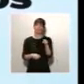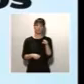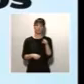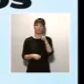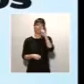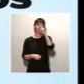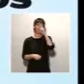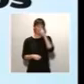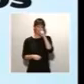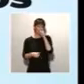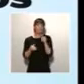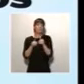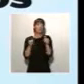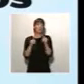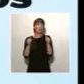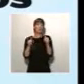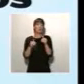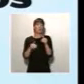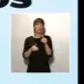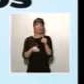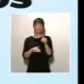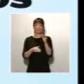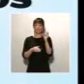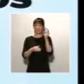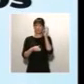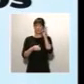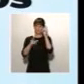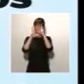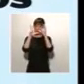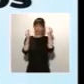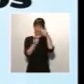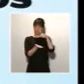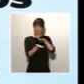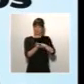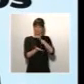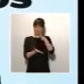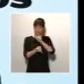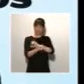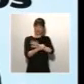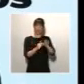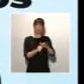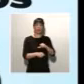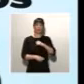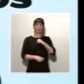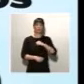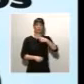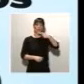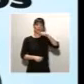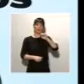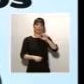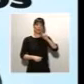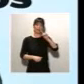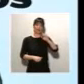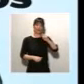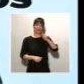enfermera, primera sanitaria fallecida por este motivo, en el hospital de Galacao, en Vizcaya.